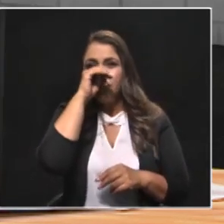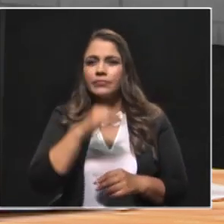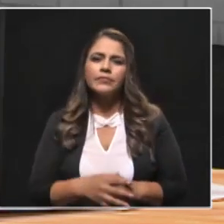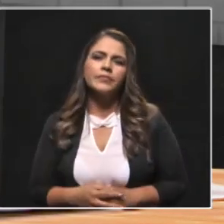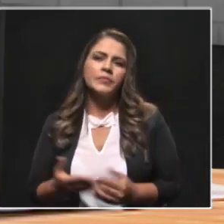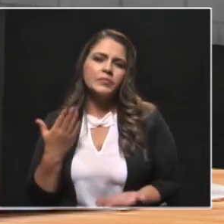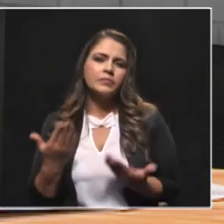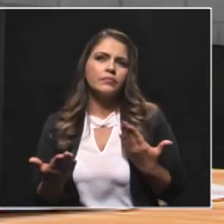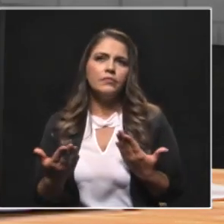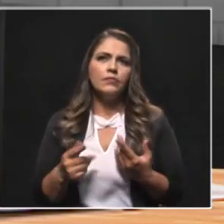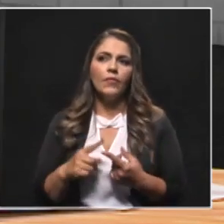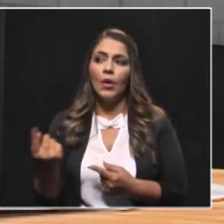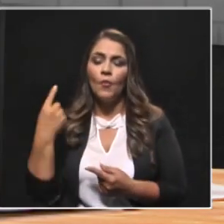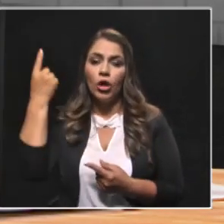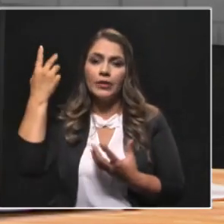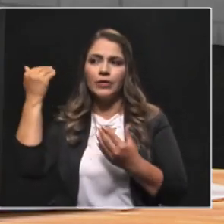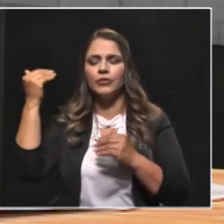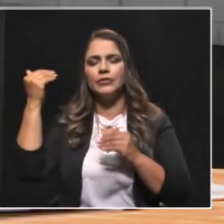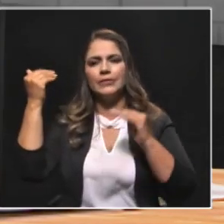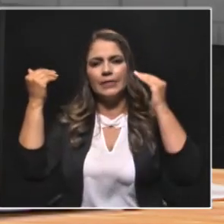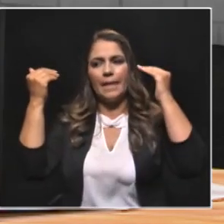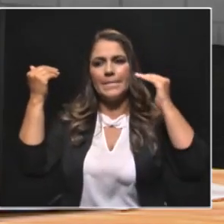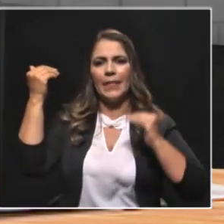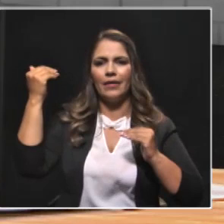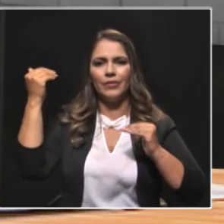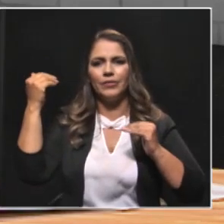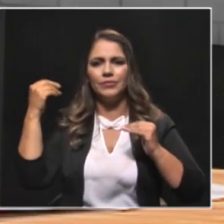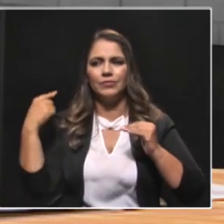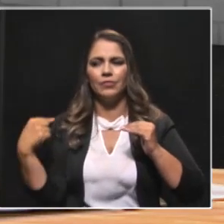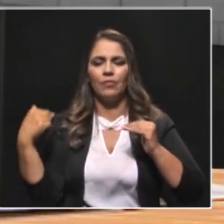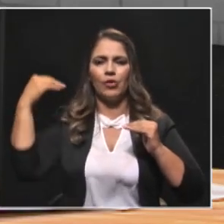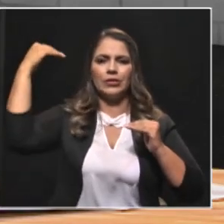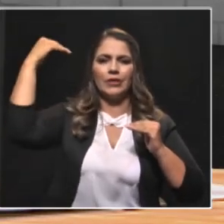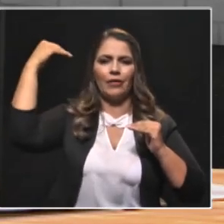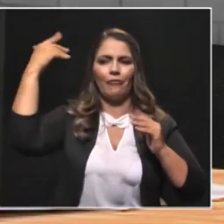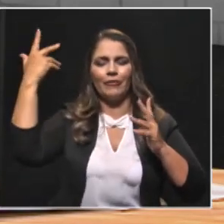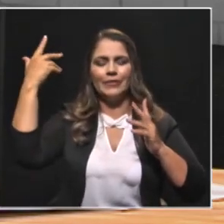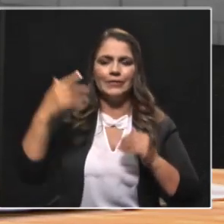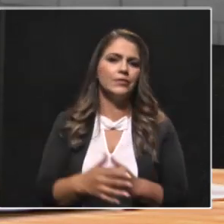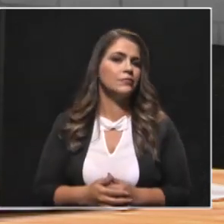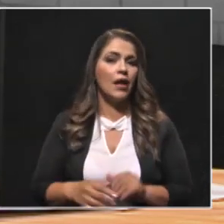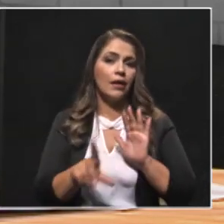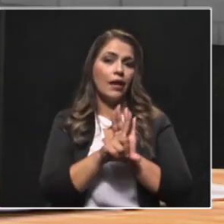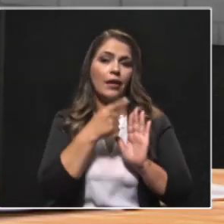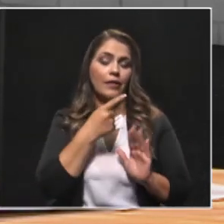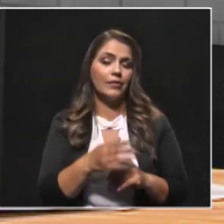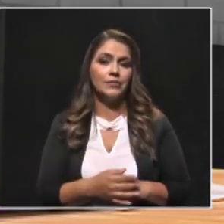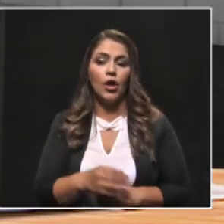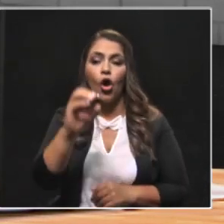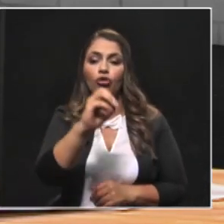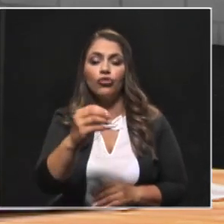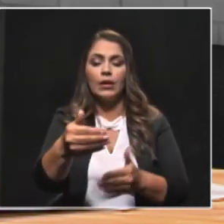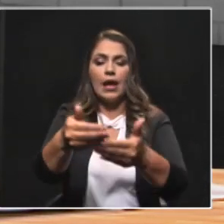pone en desventaja un poco con respecto a los partidos políticos, porque lo que dice la ley es que la campaña electoral empieza tres meses antes de